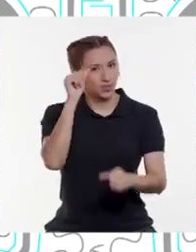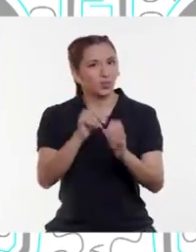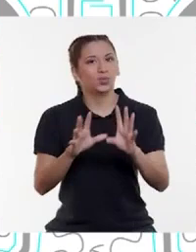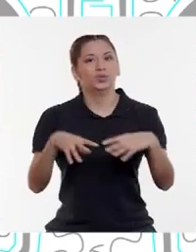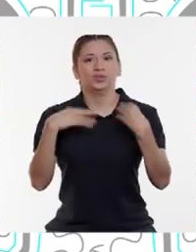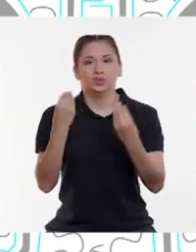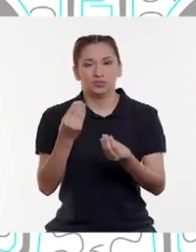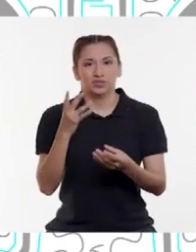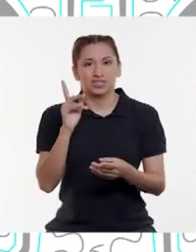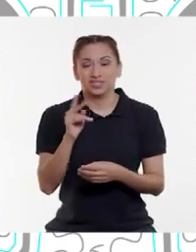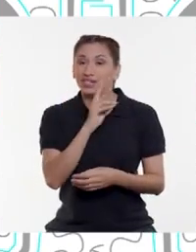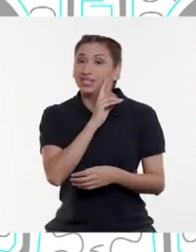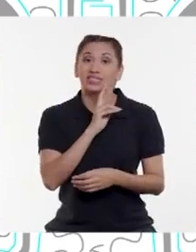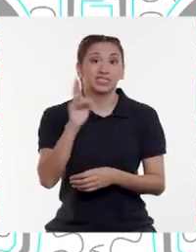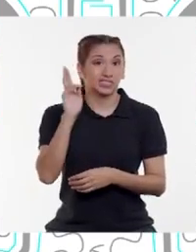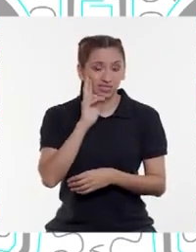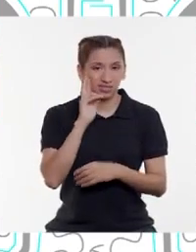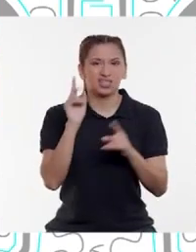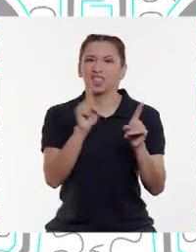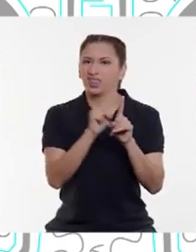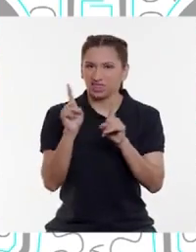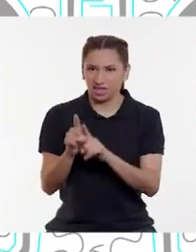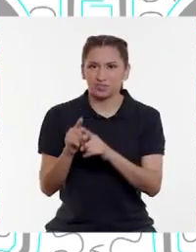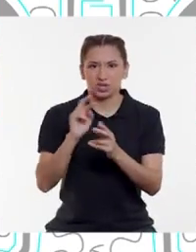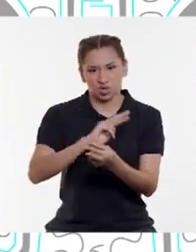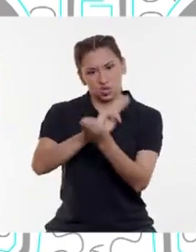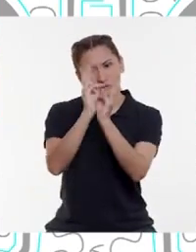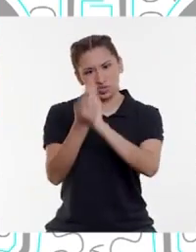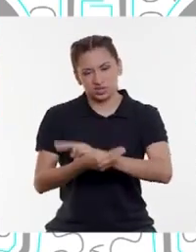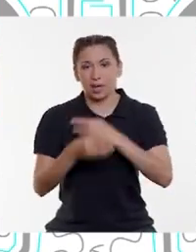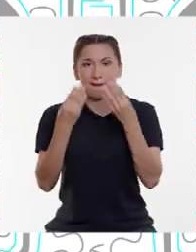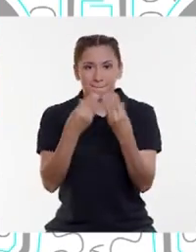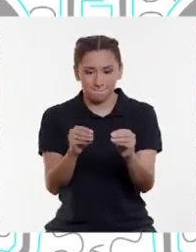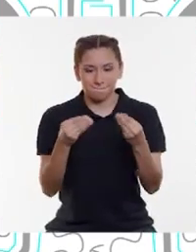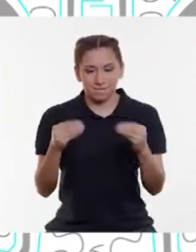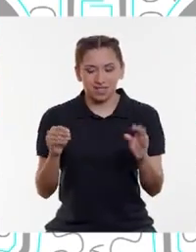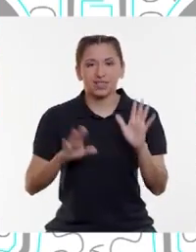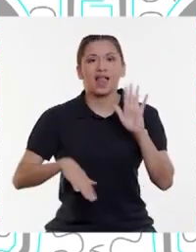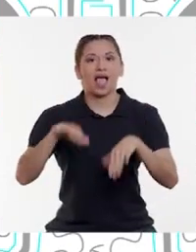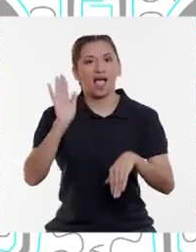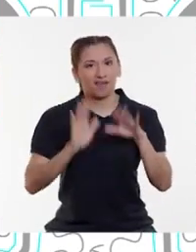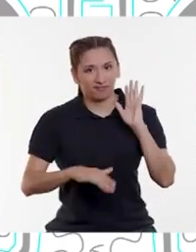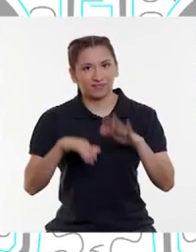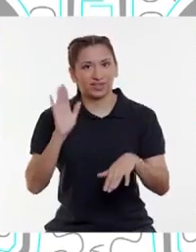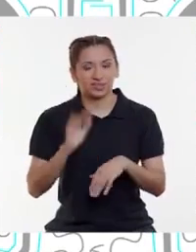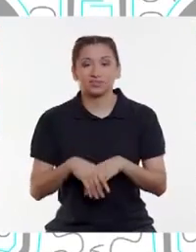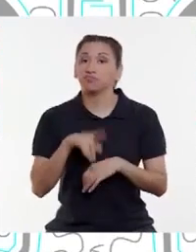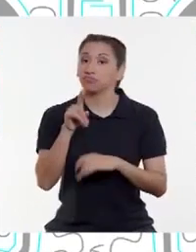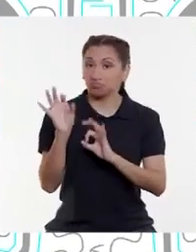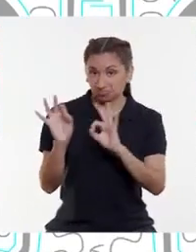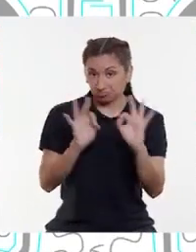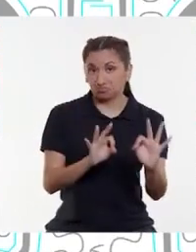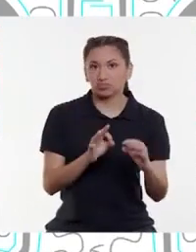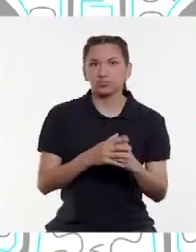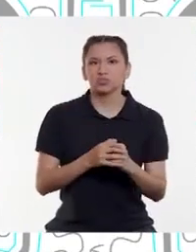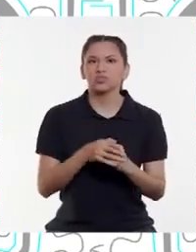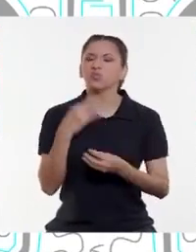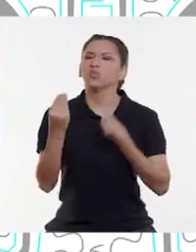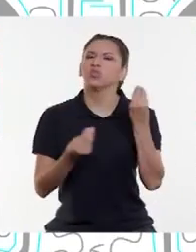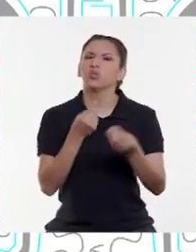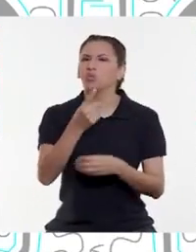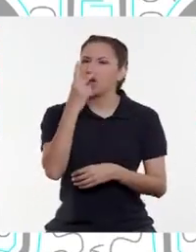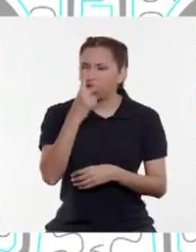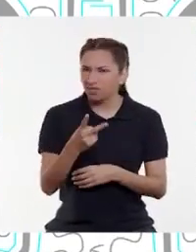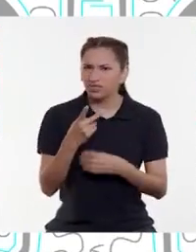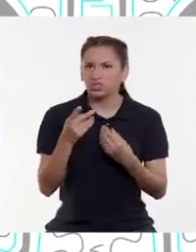recuerda eso porque en el restaurante también reutilizan materiales de vez en cuando. ¡Eso es genial! ¿Y cómo